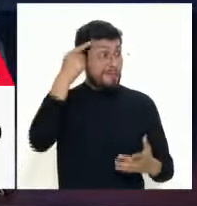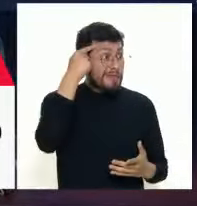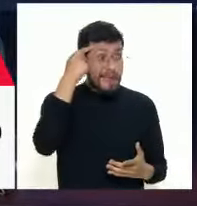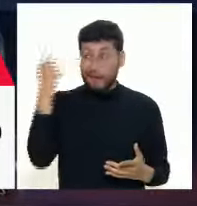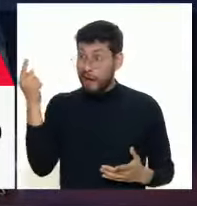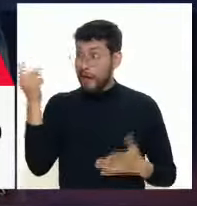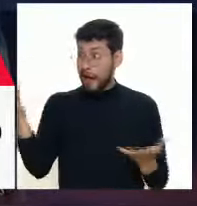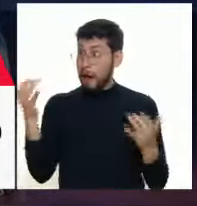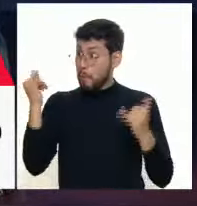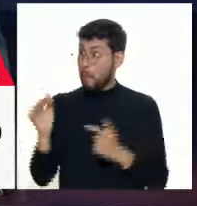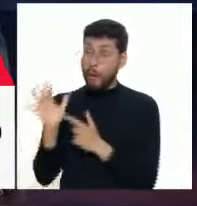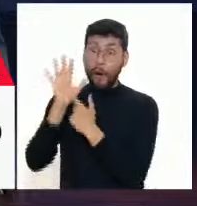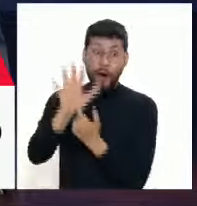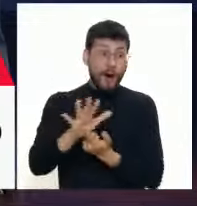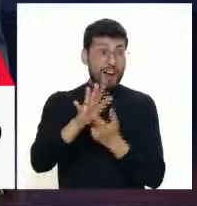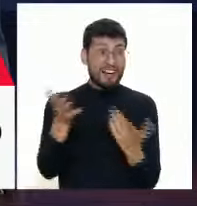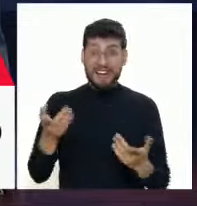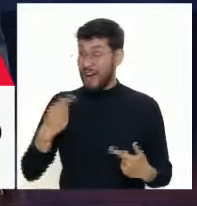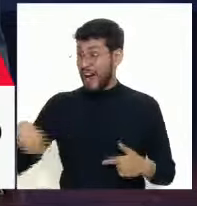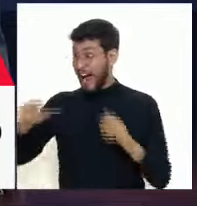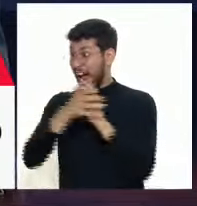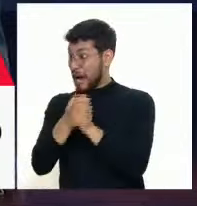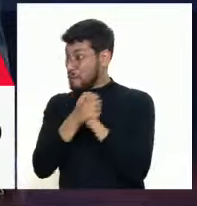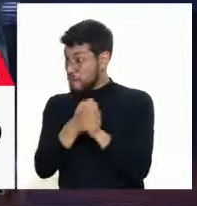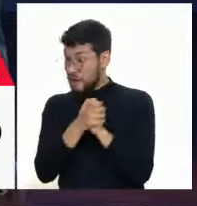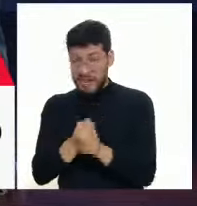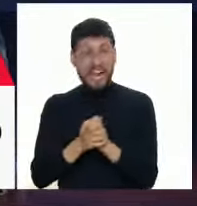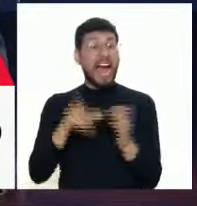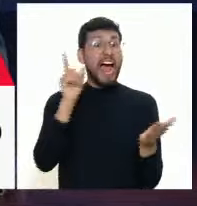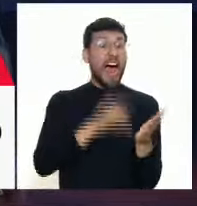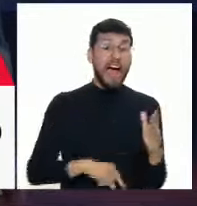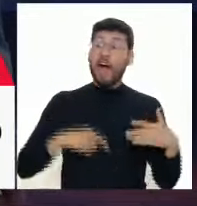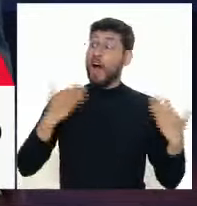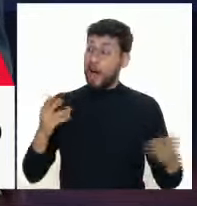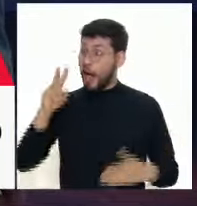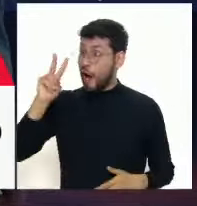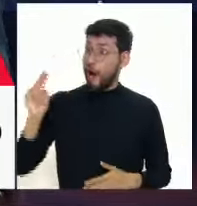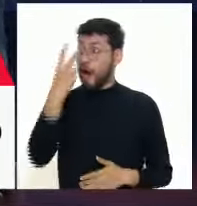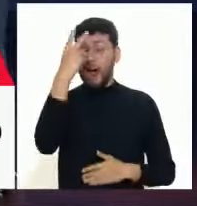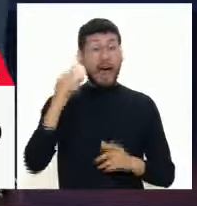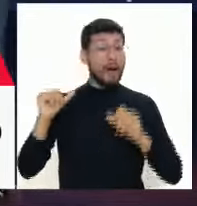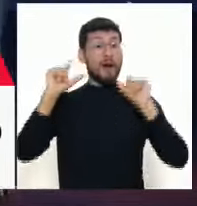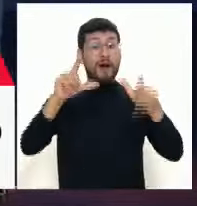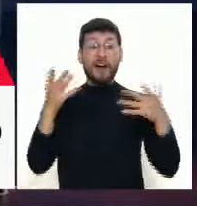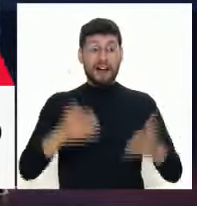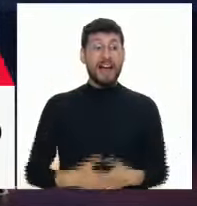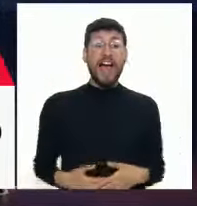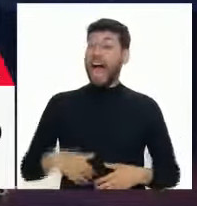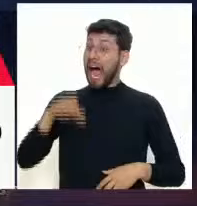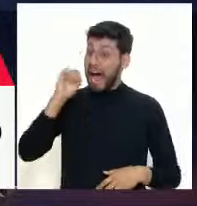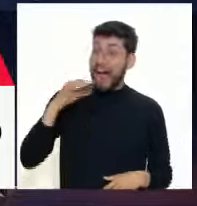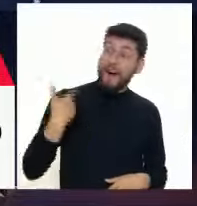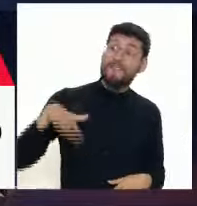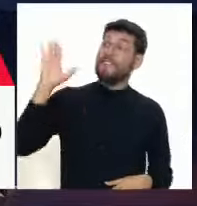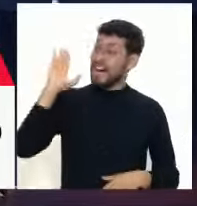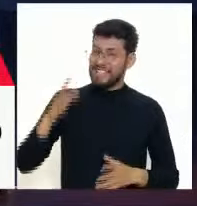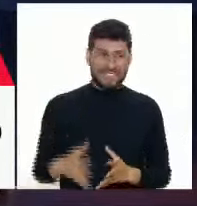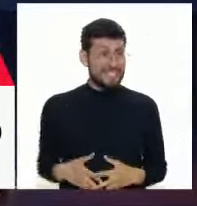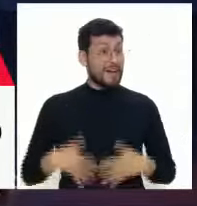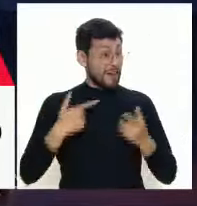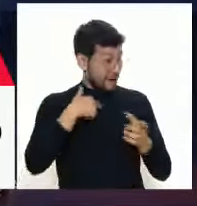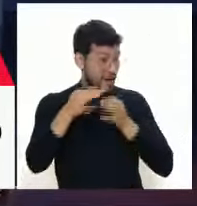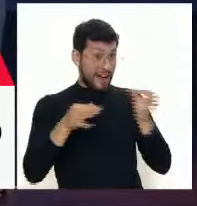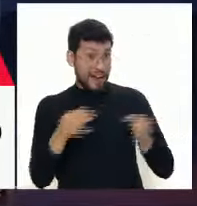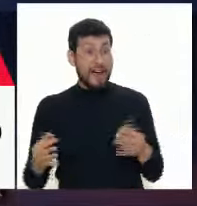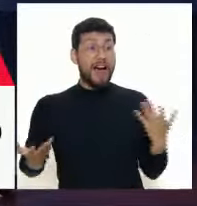parece si les mostramos a nuestros amigos lo que va a ser la segunda temporada de Así Fue? Les